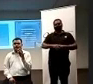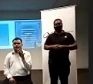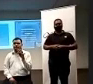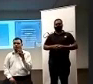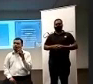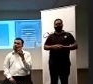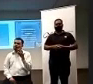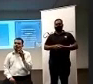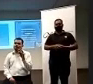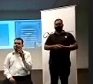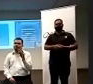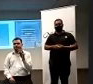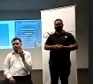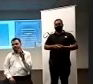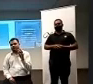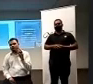Entonces, yo